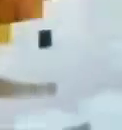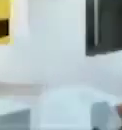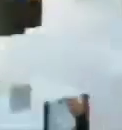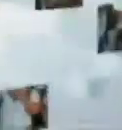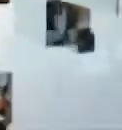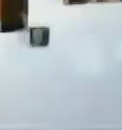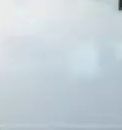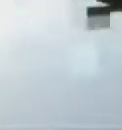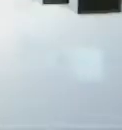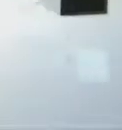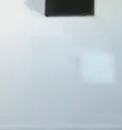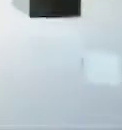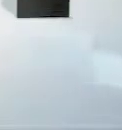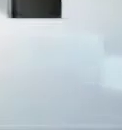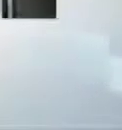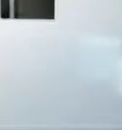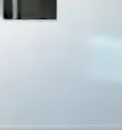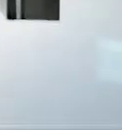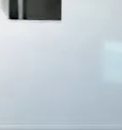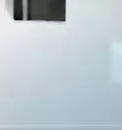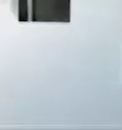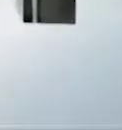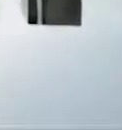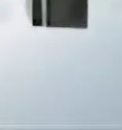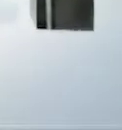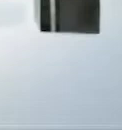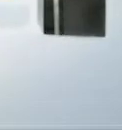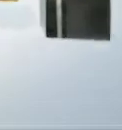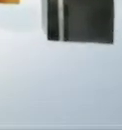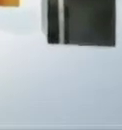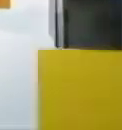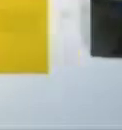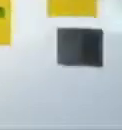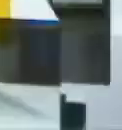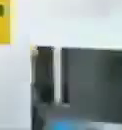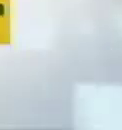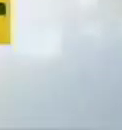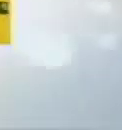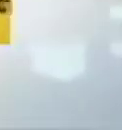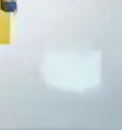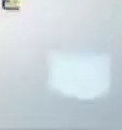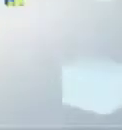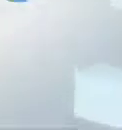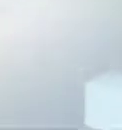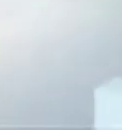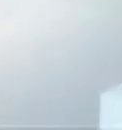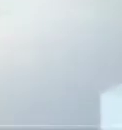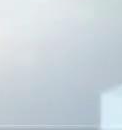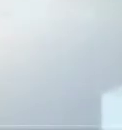Cree en la tierra, cree en la lluvia, cree en la savia.